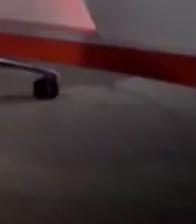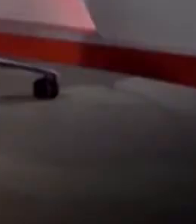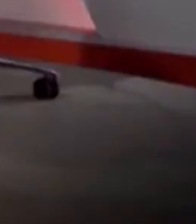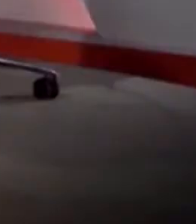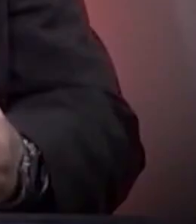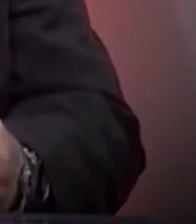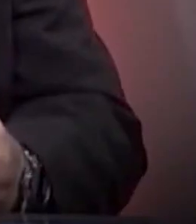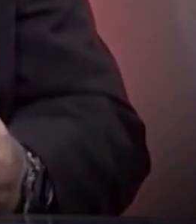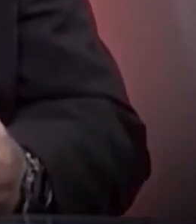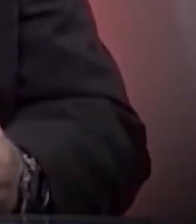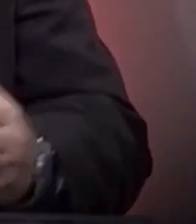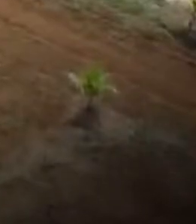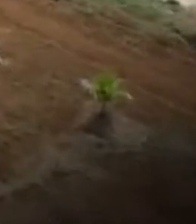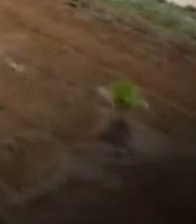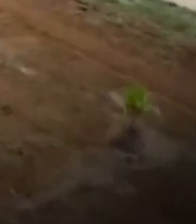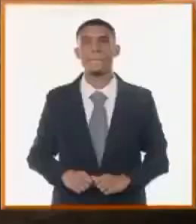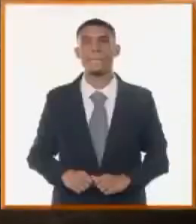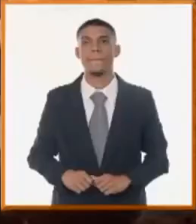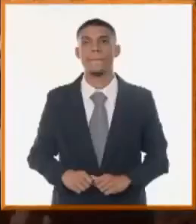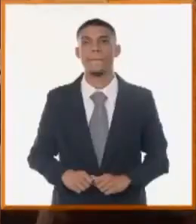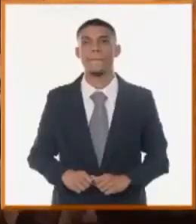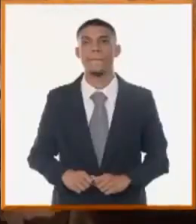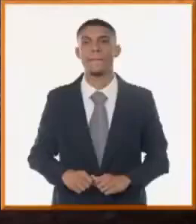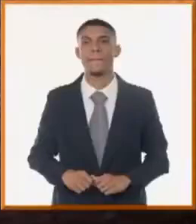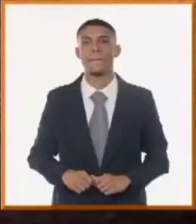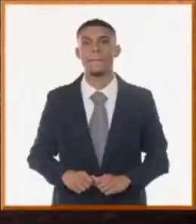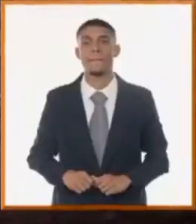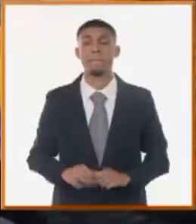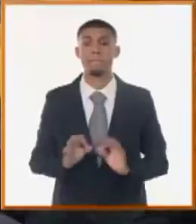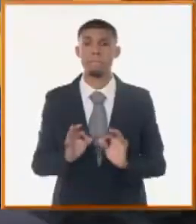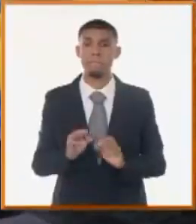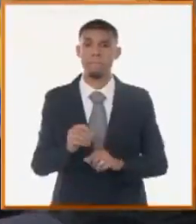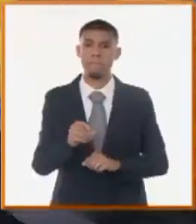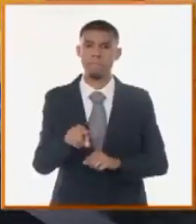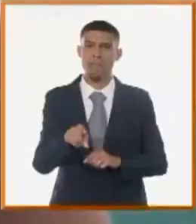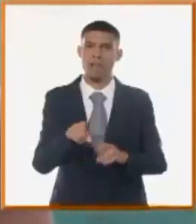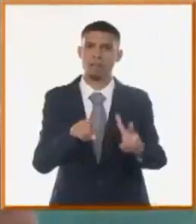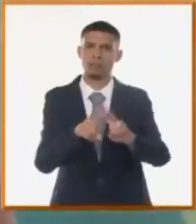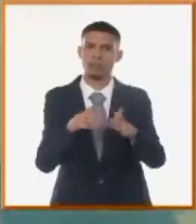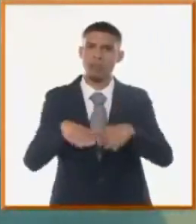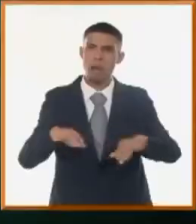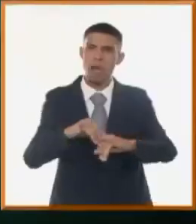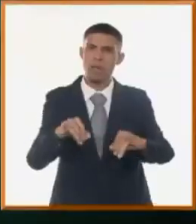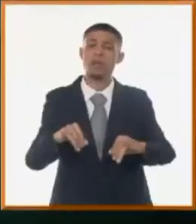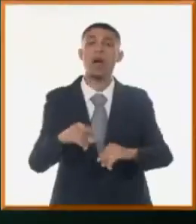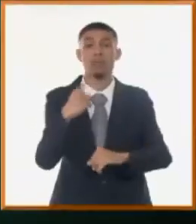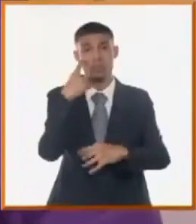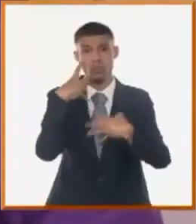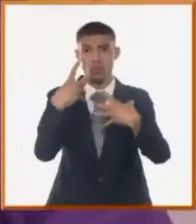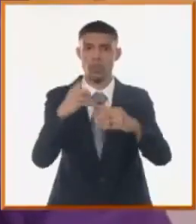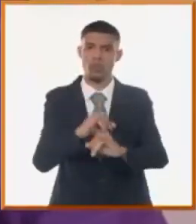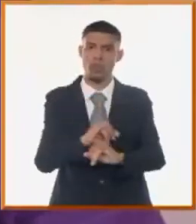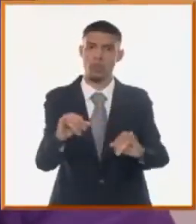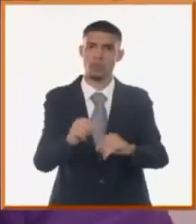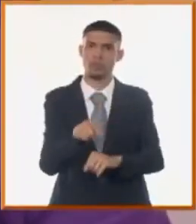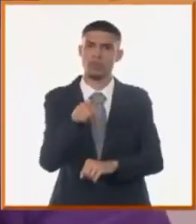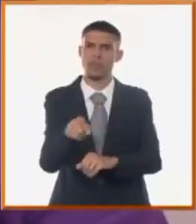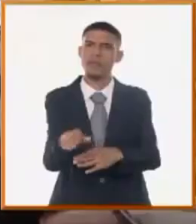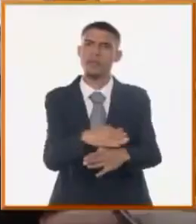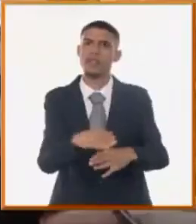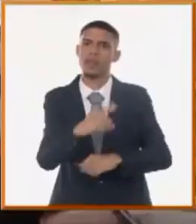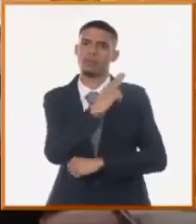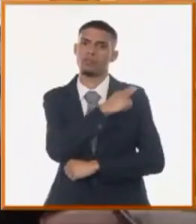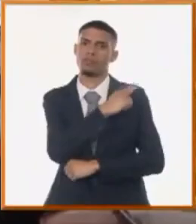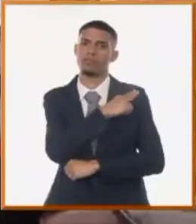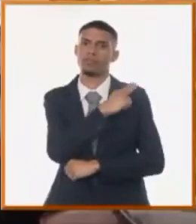Un espacio para la información y el análisis de los más importantes temas nacionales, con la presencia de dirigentes del Estado